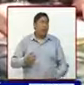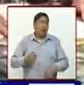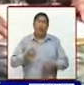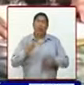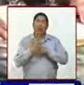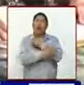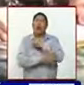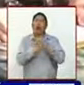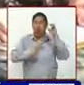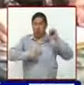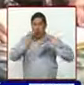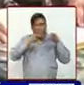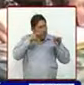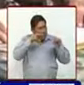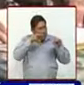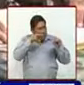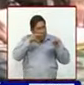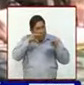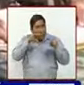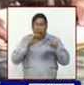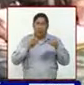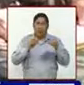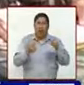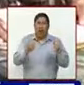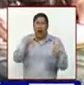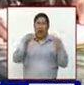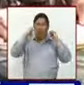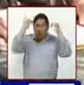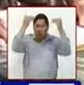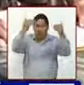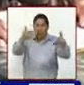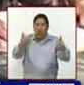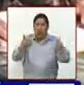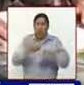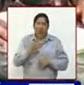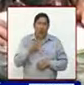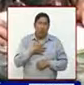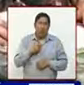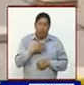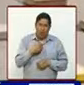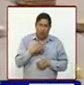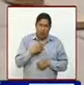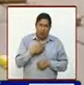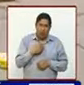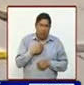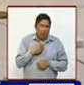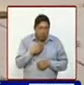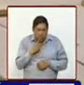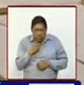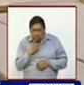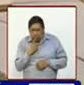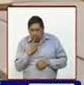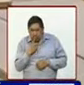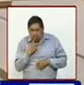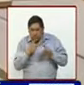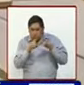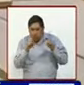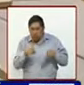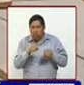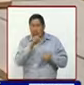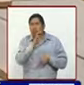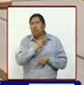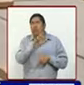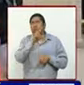de Oruro, se observó un vehículo tipo minibús de color blanco, marca Toyota, con placa de control